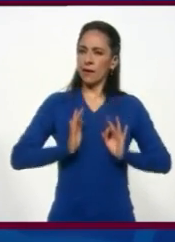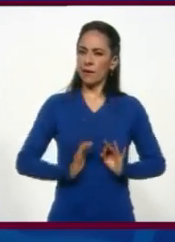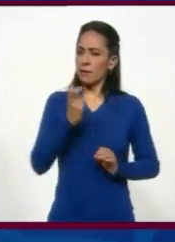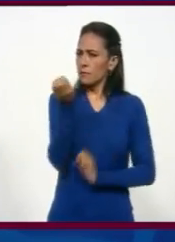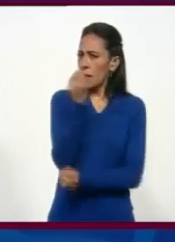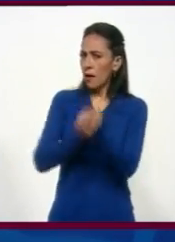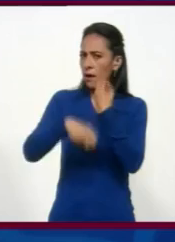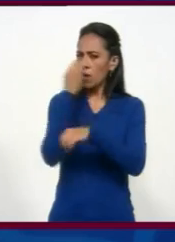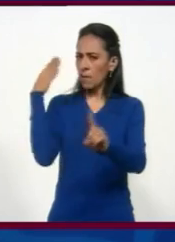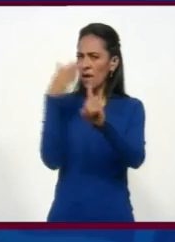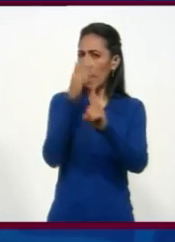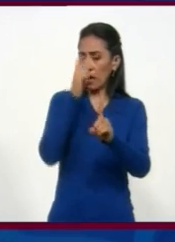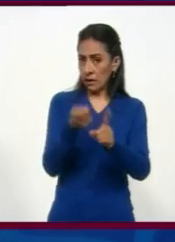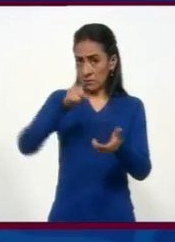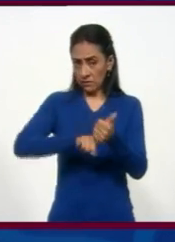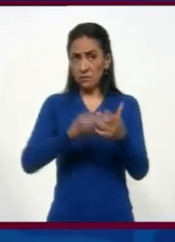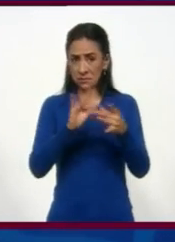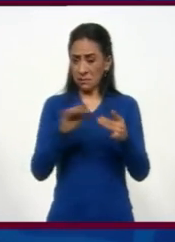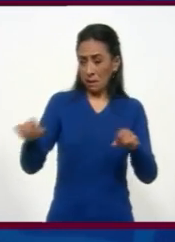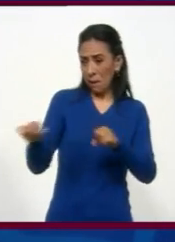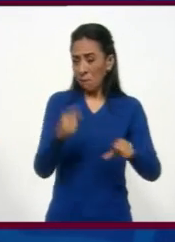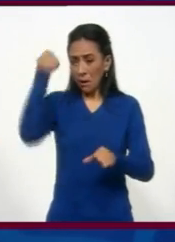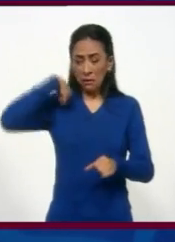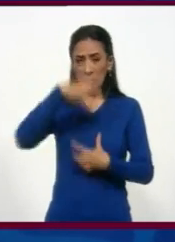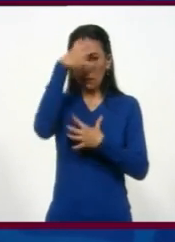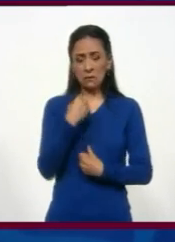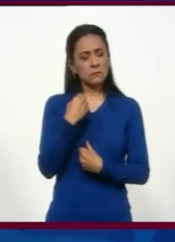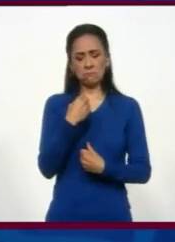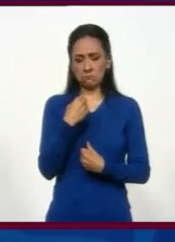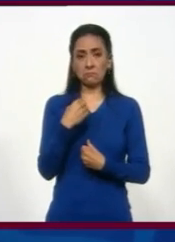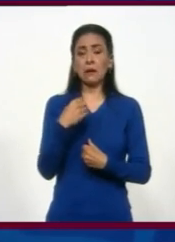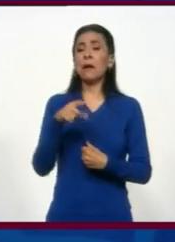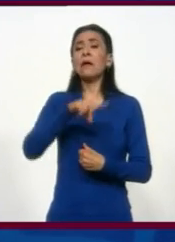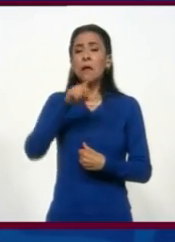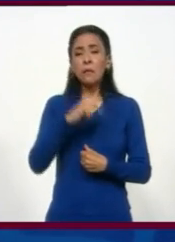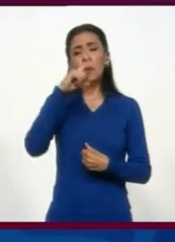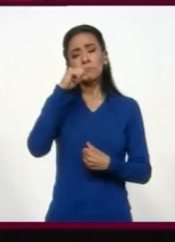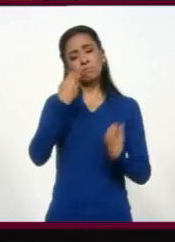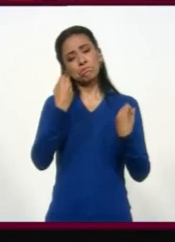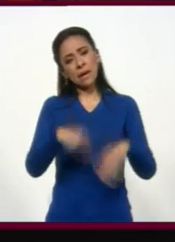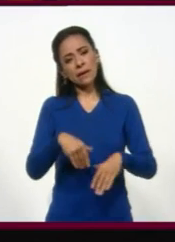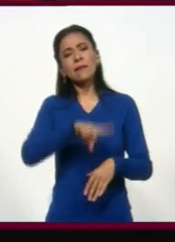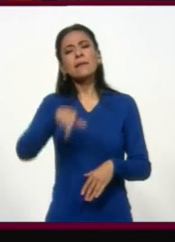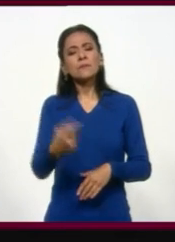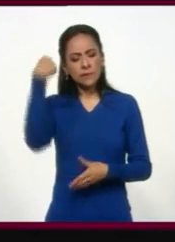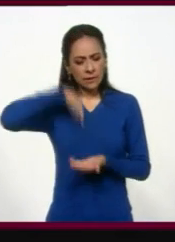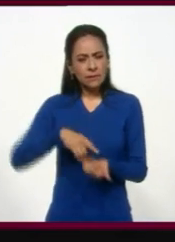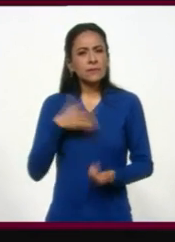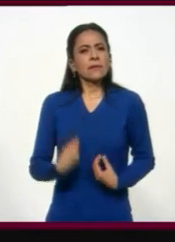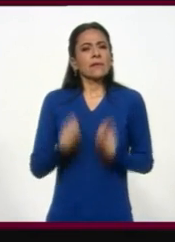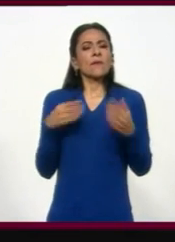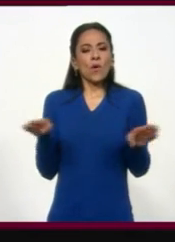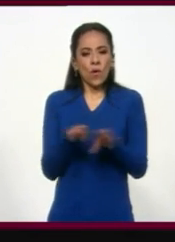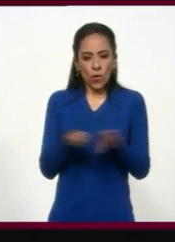no trata exactamente de esa tristeza sino de cómo es que vivimos después de una perdida el internet mental es